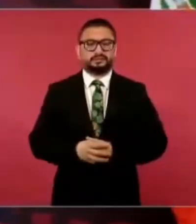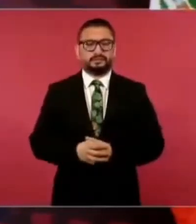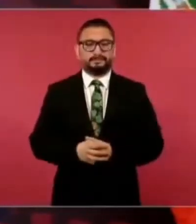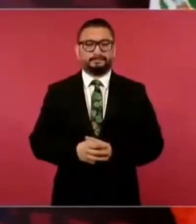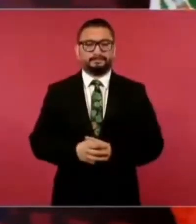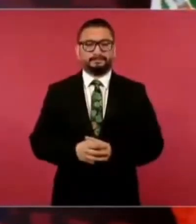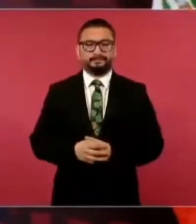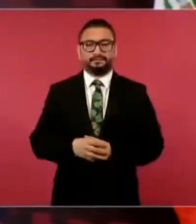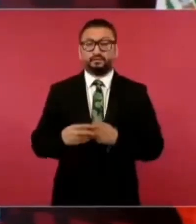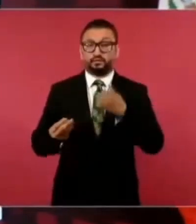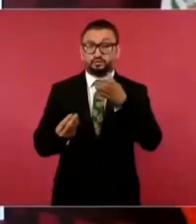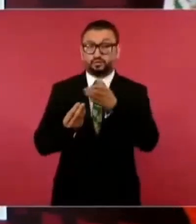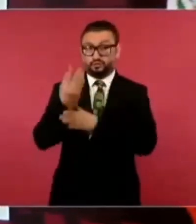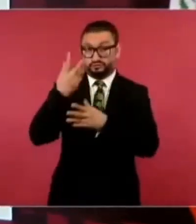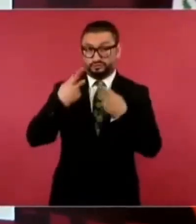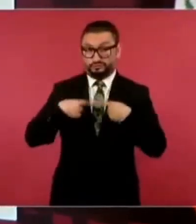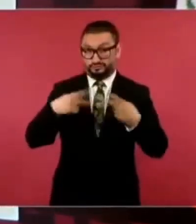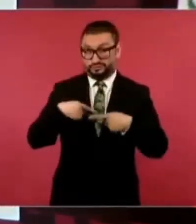los nuevos,